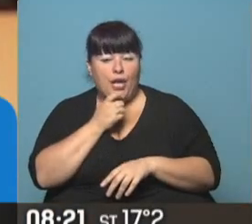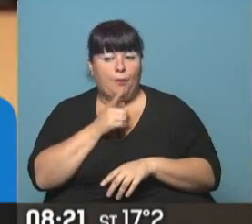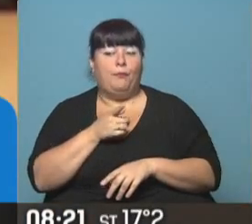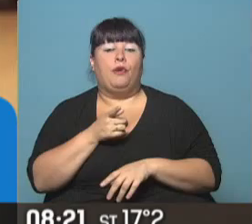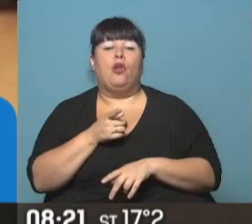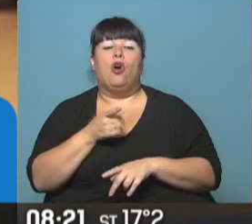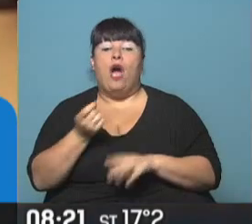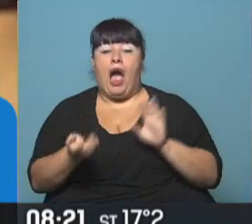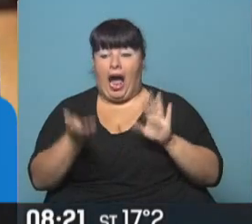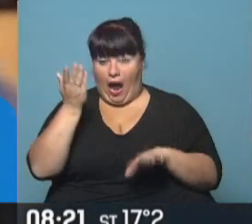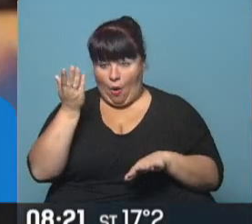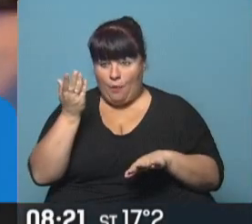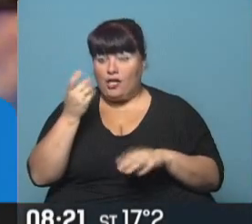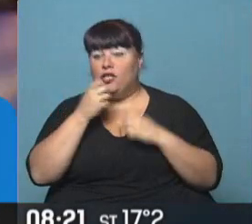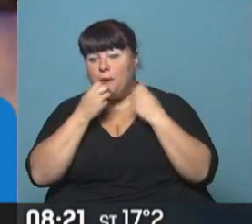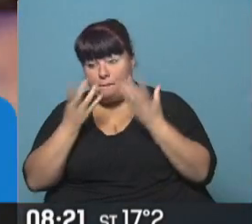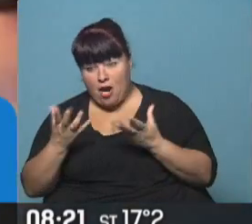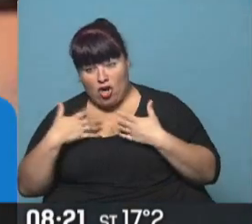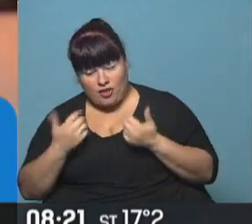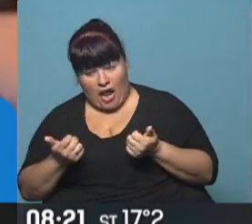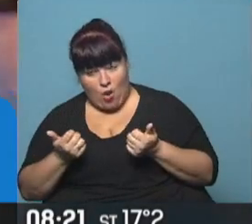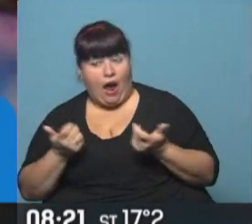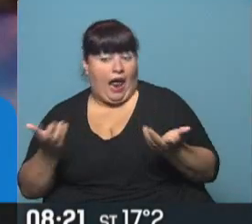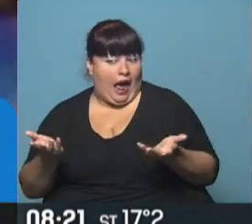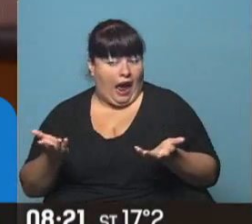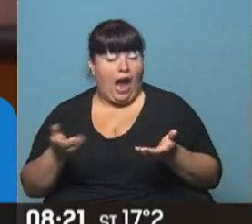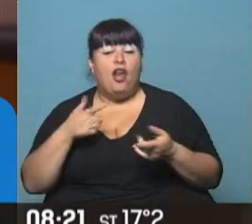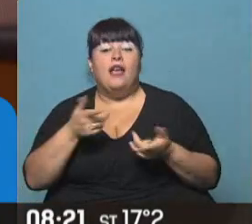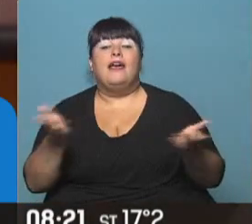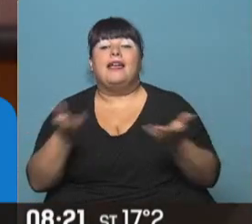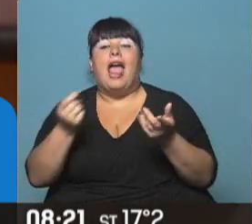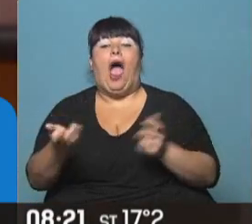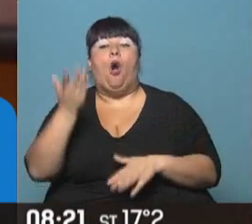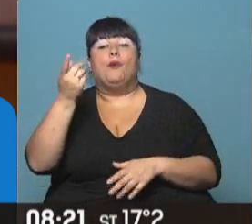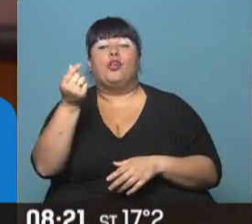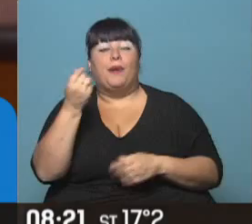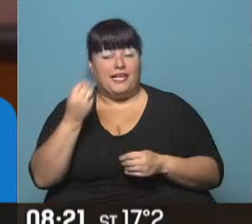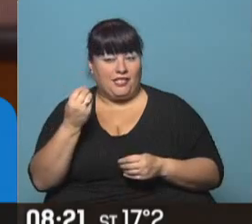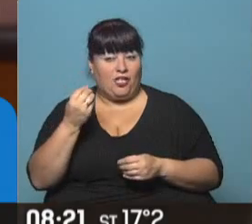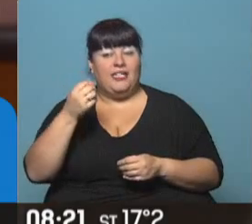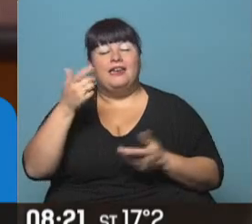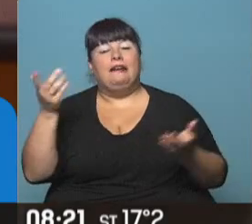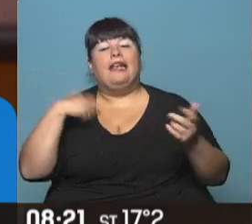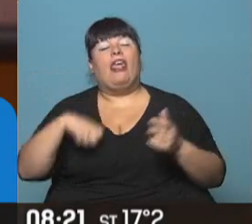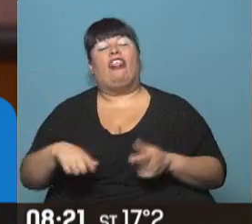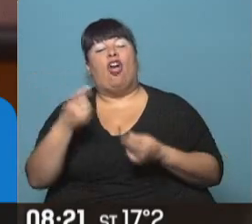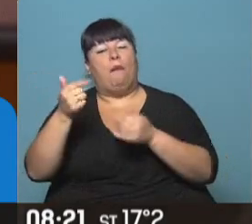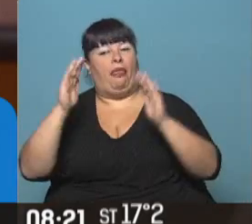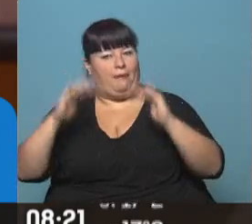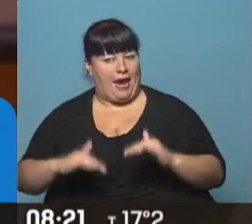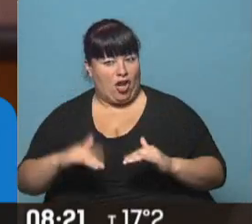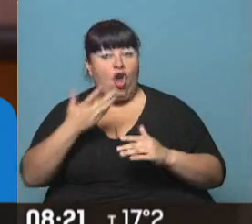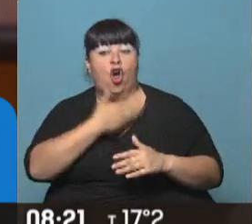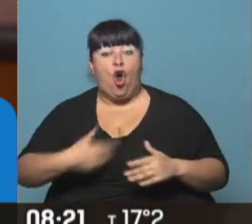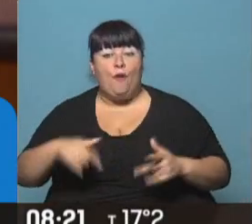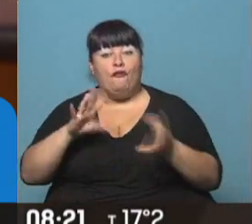hay aumento, ¿se mejora la salud? Claro, lo que promueve el aumento de precio es desincentivar el consumo. El gobierno, a través de